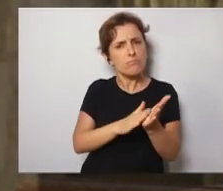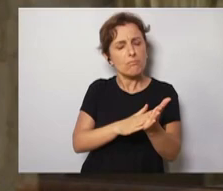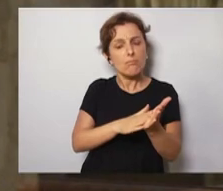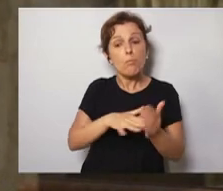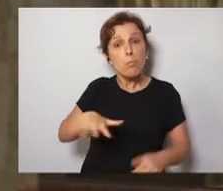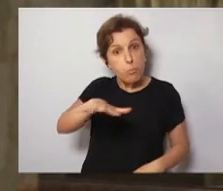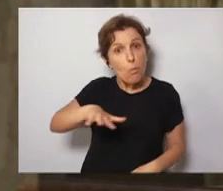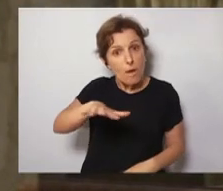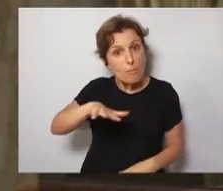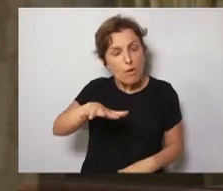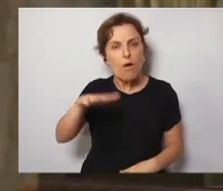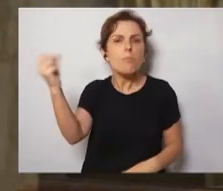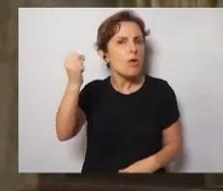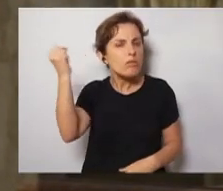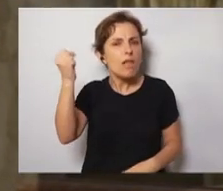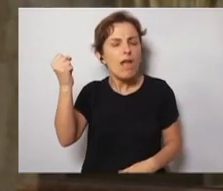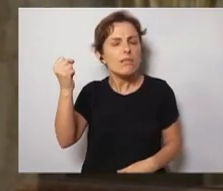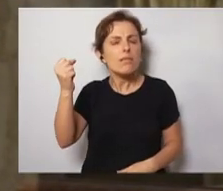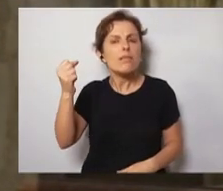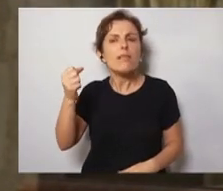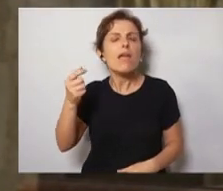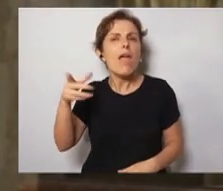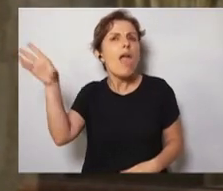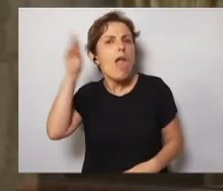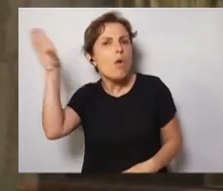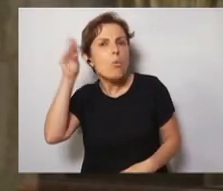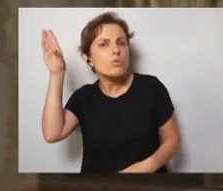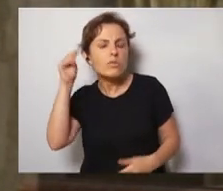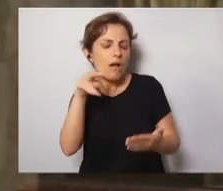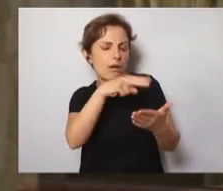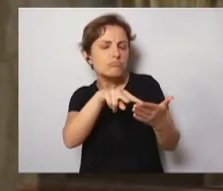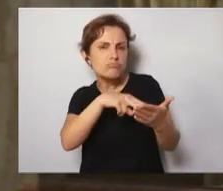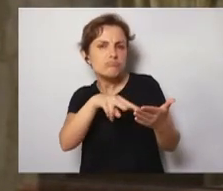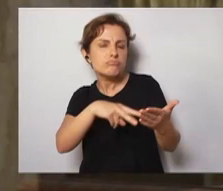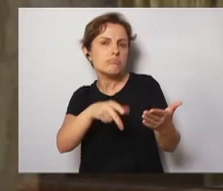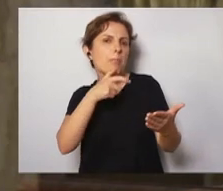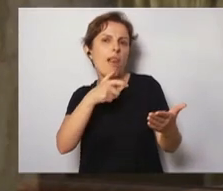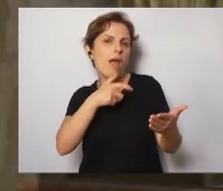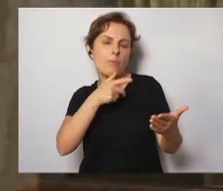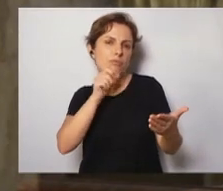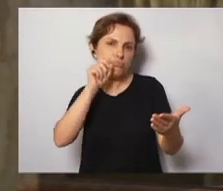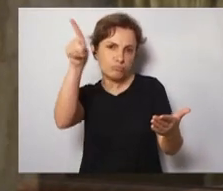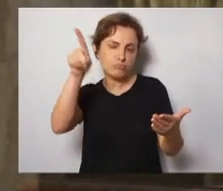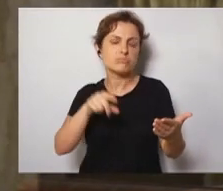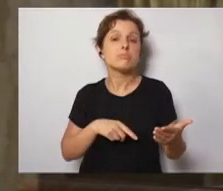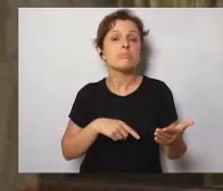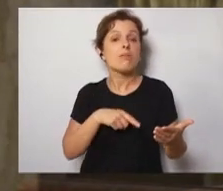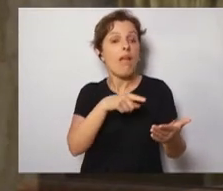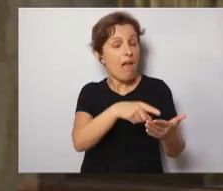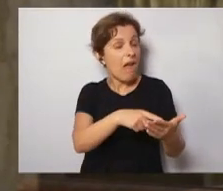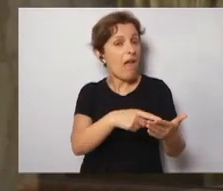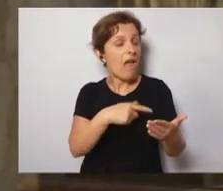elegía aprendiera a escuchar su palabra y la venera a través del relato de san lucas